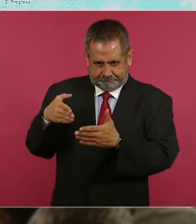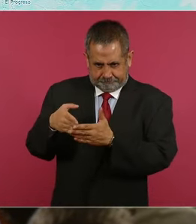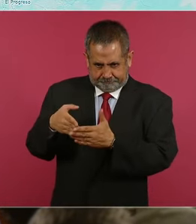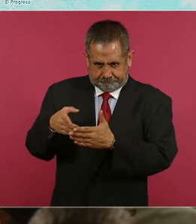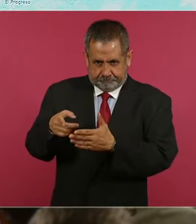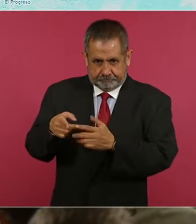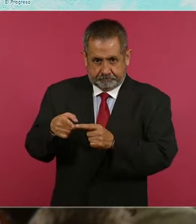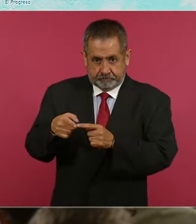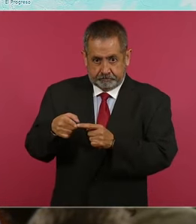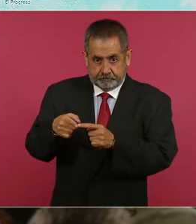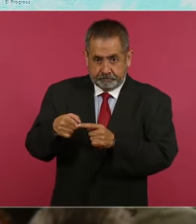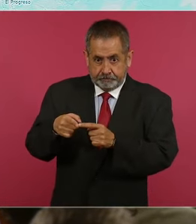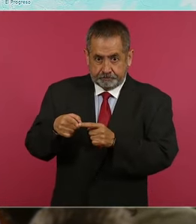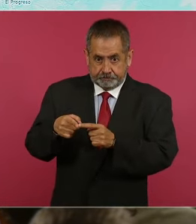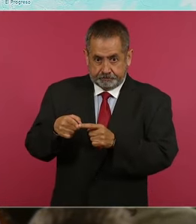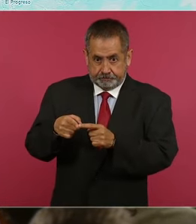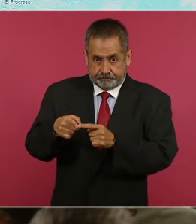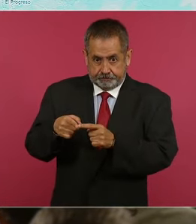Y aquí ya.